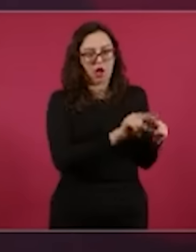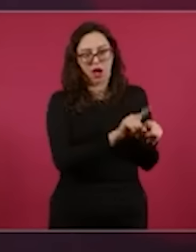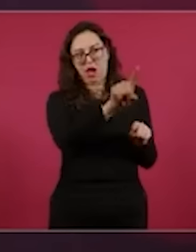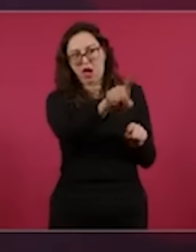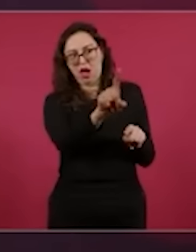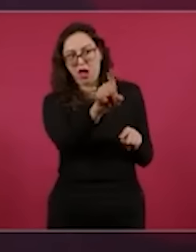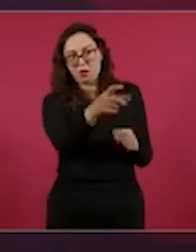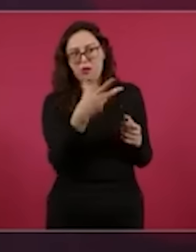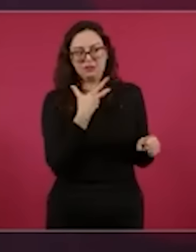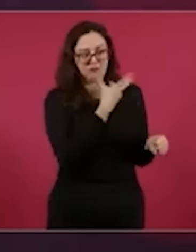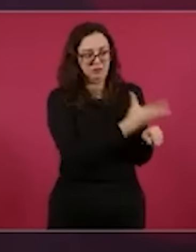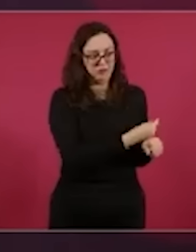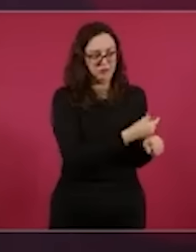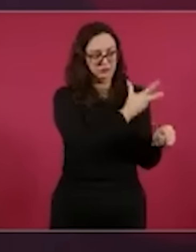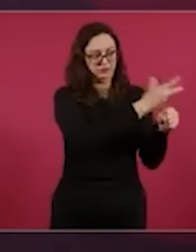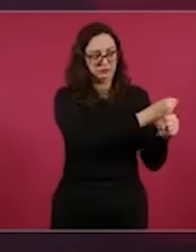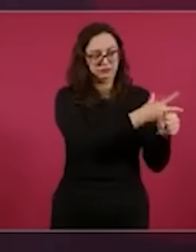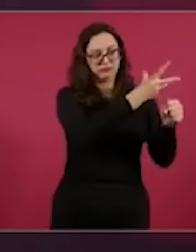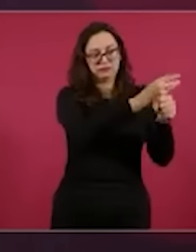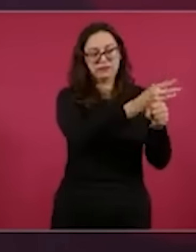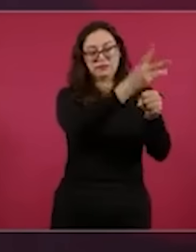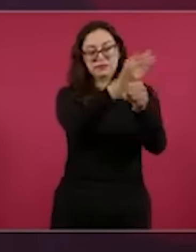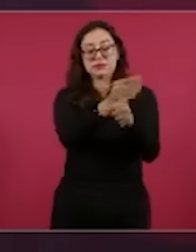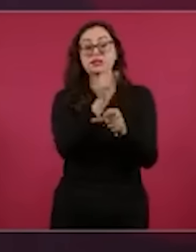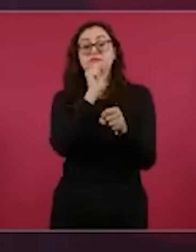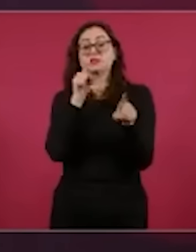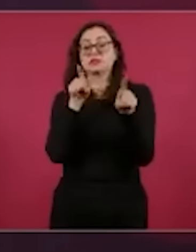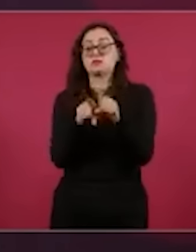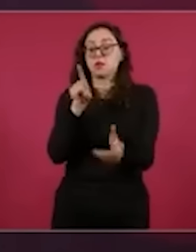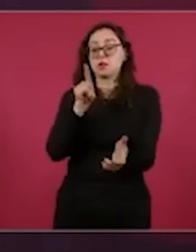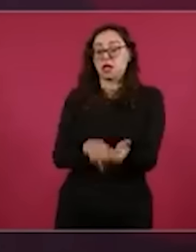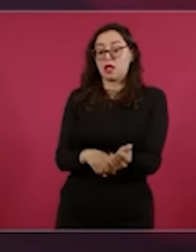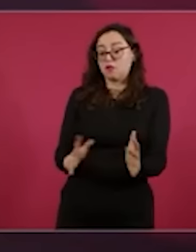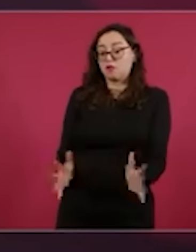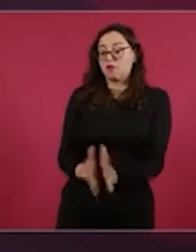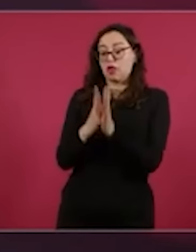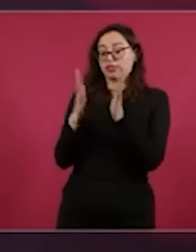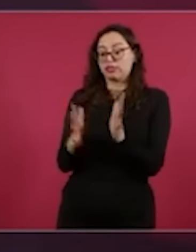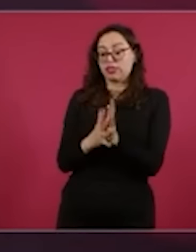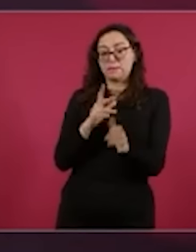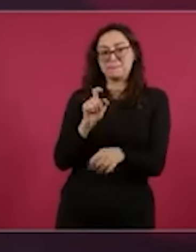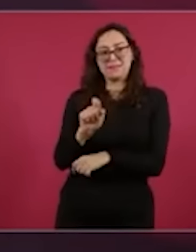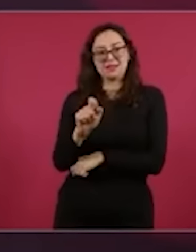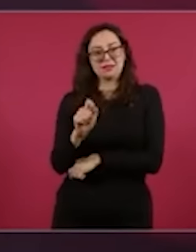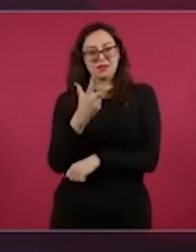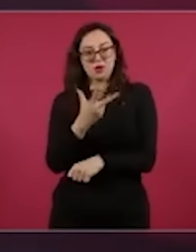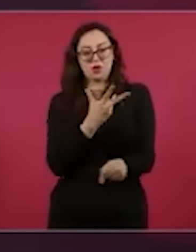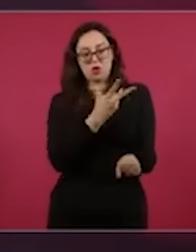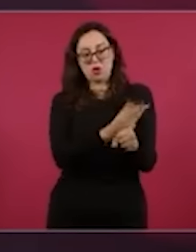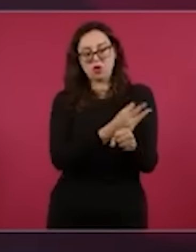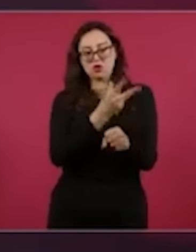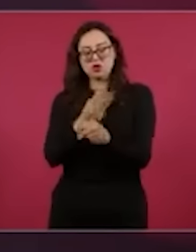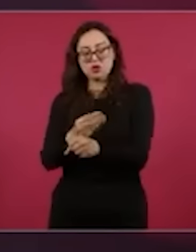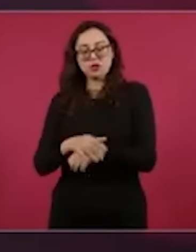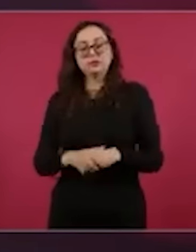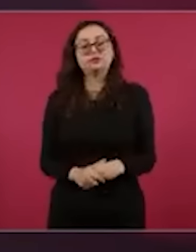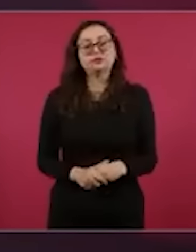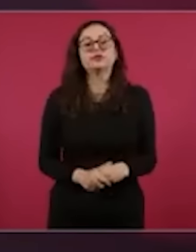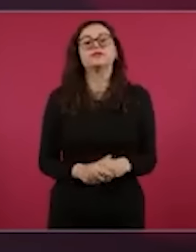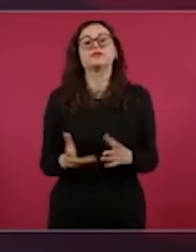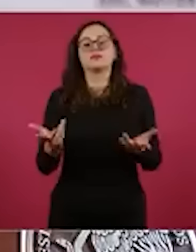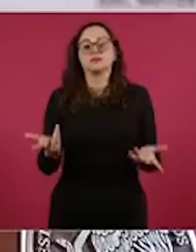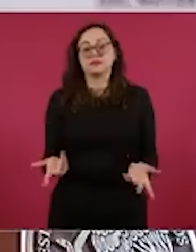de 28 fuentes de la primera y segunda sección, la construcción de 24 humedales, el